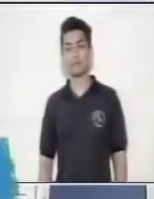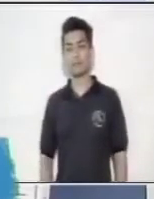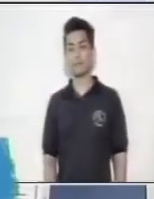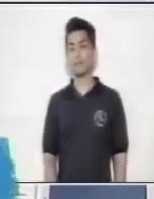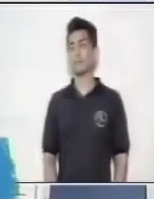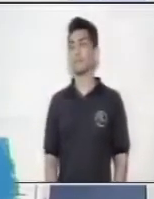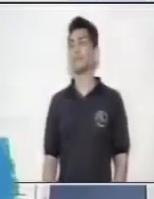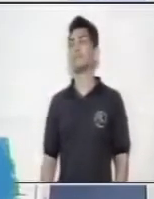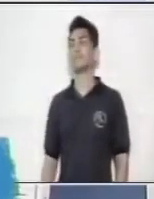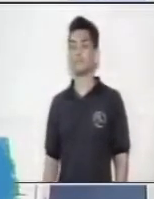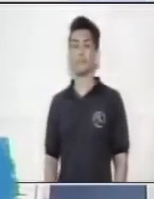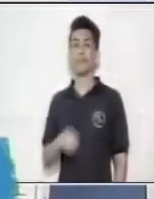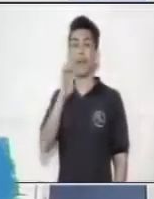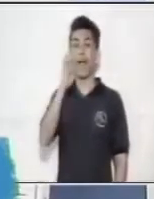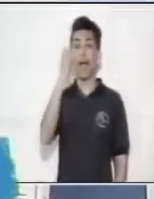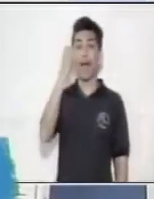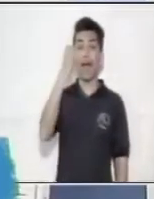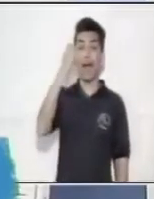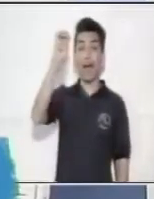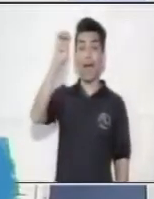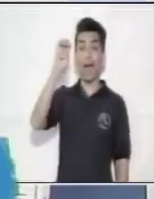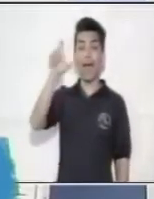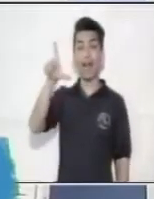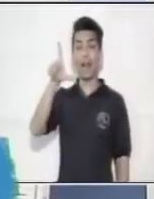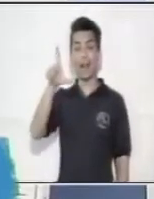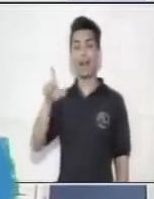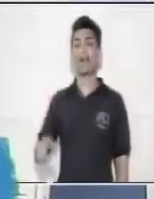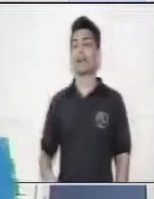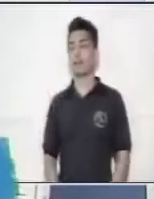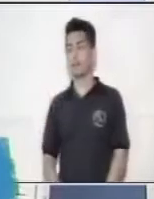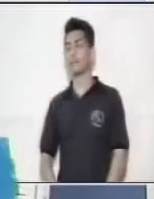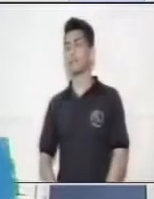Él, con tilde, porque es una persona,